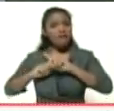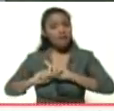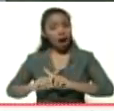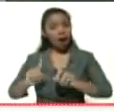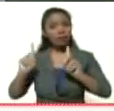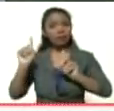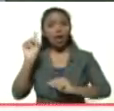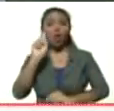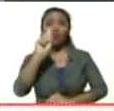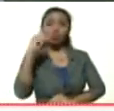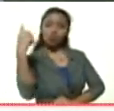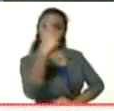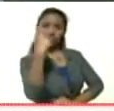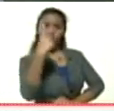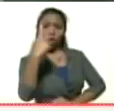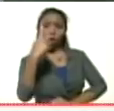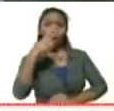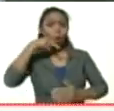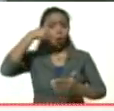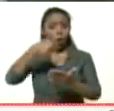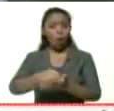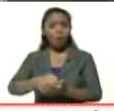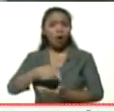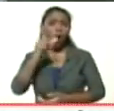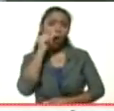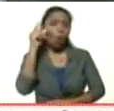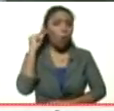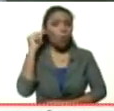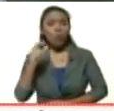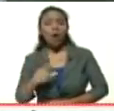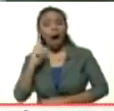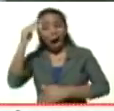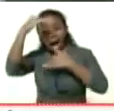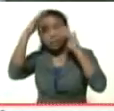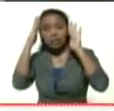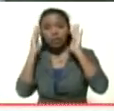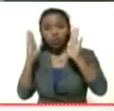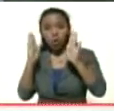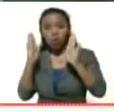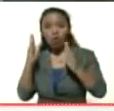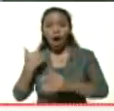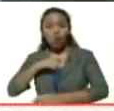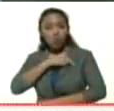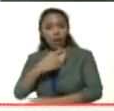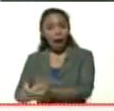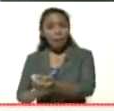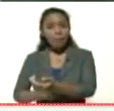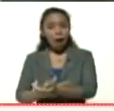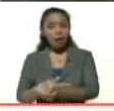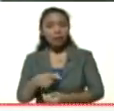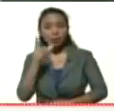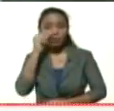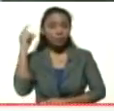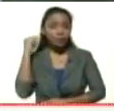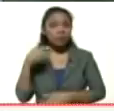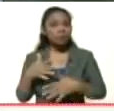como un solo hombre, como una sola mujer, atiende a nuestras hermanas y hermanos